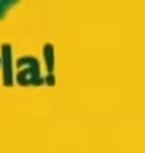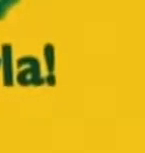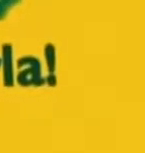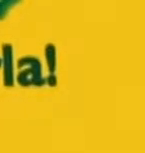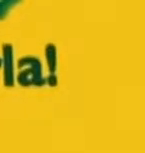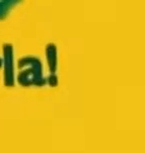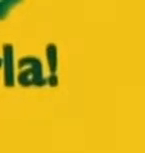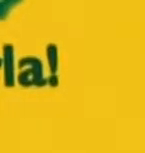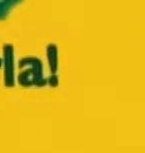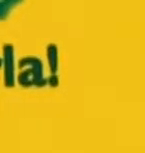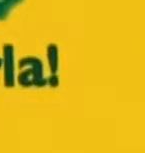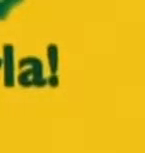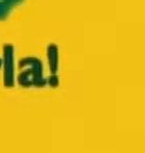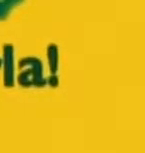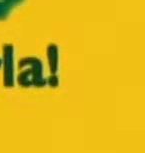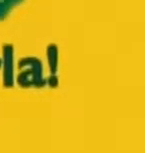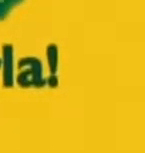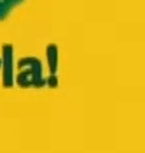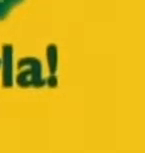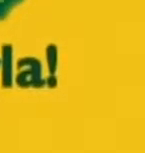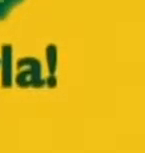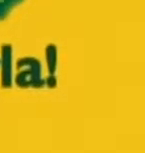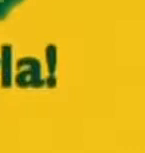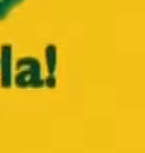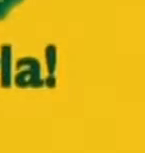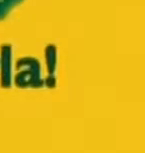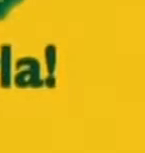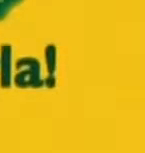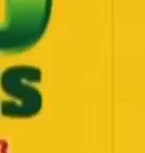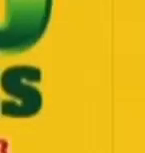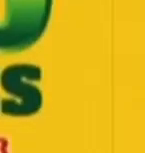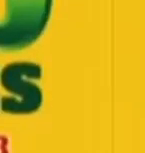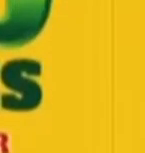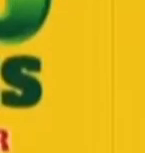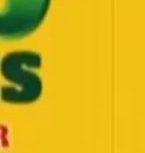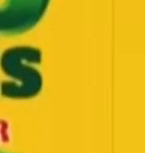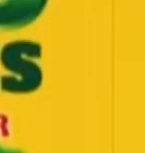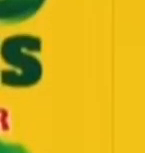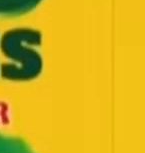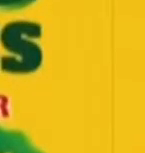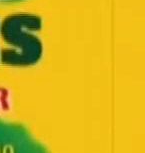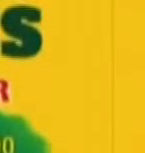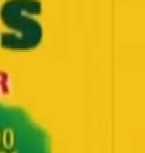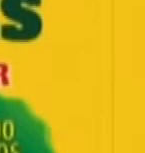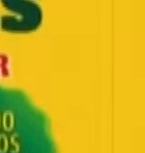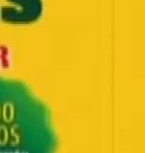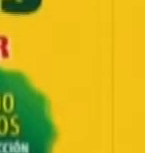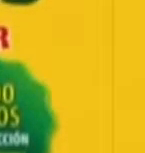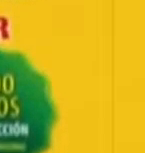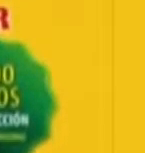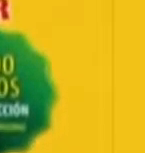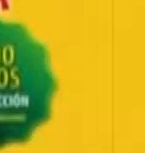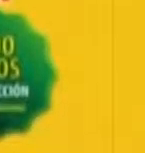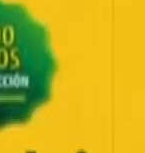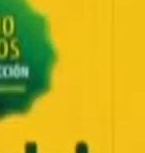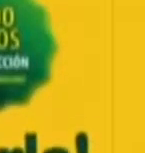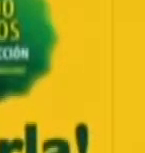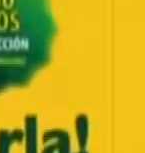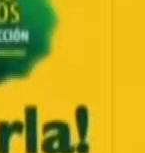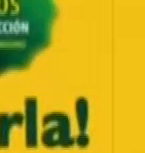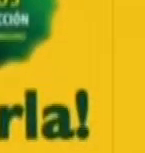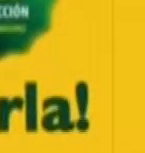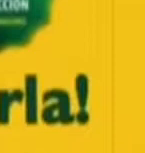Empezar a soñar, a jugar y a ganar 1000 millones. premio mayor, mil razones